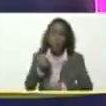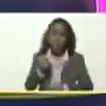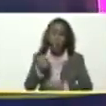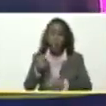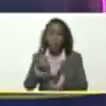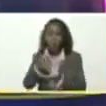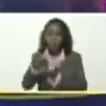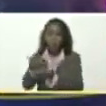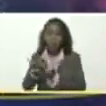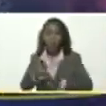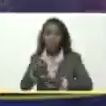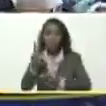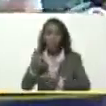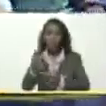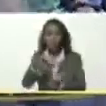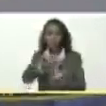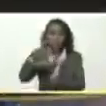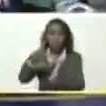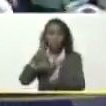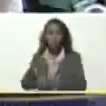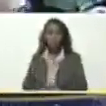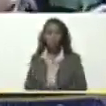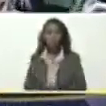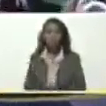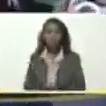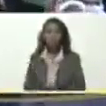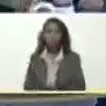recibir su premio.